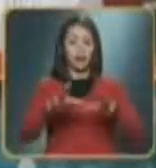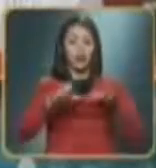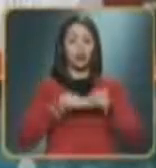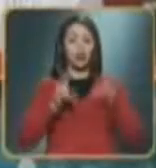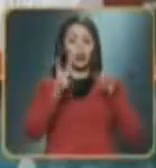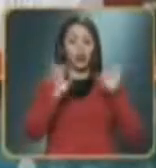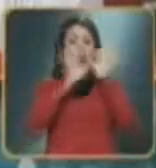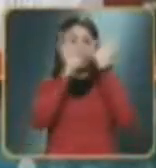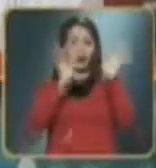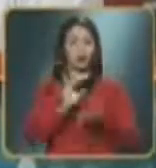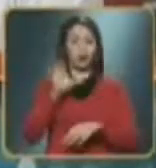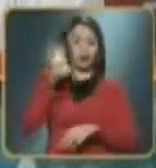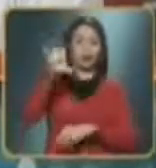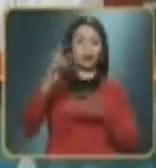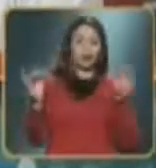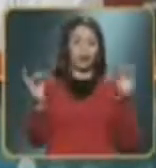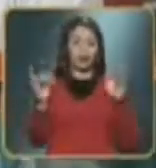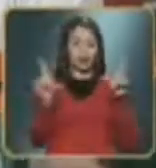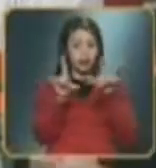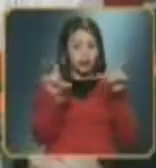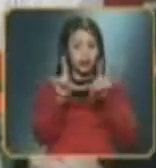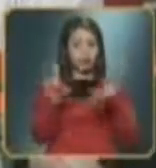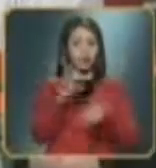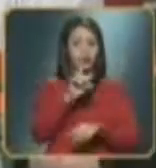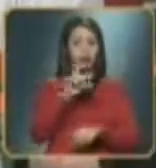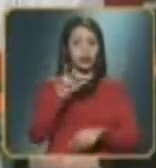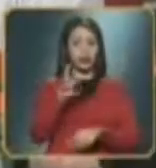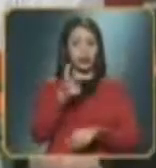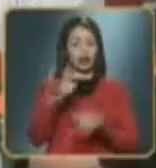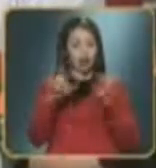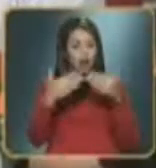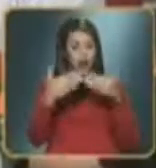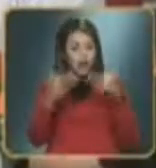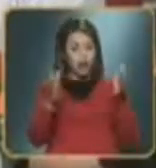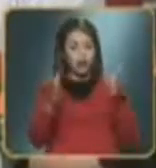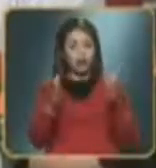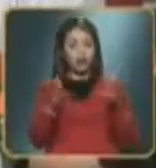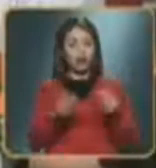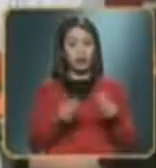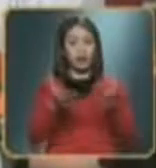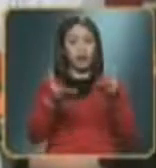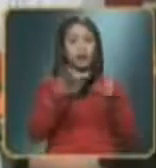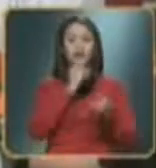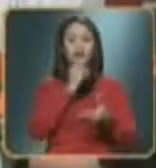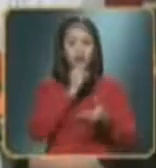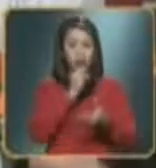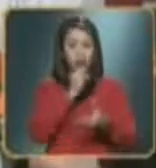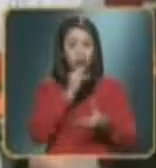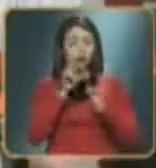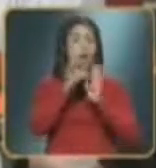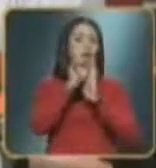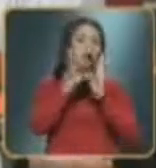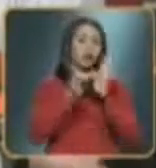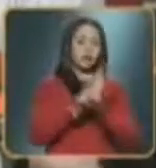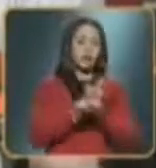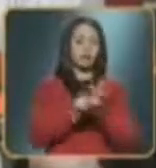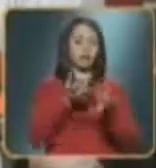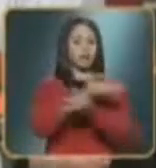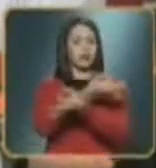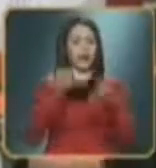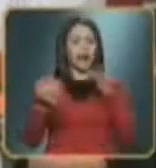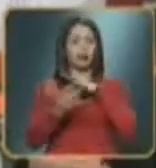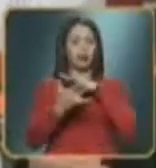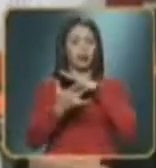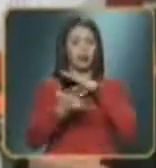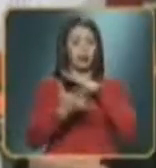el país en la televisión digital abierta en entregarle contenidos digital de alta